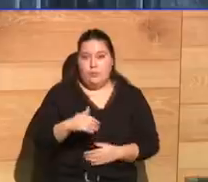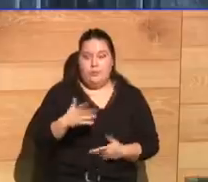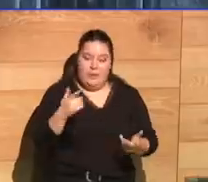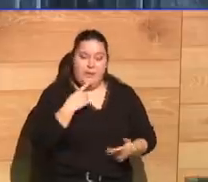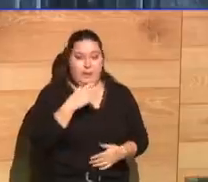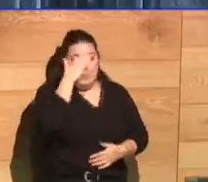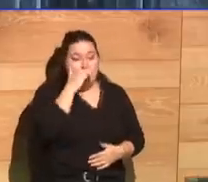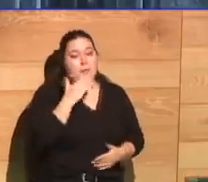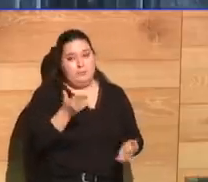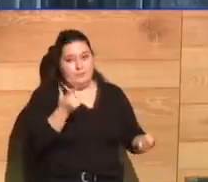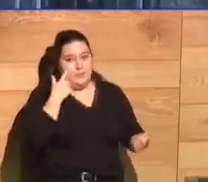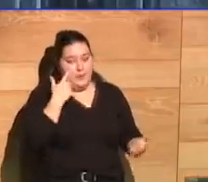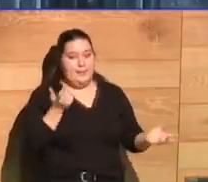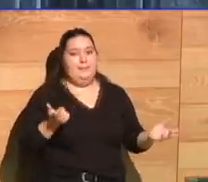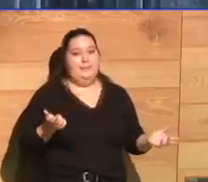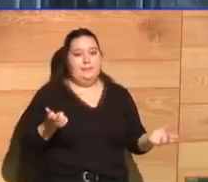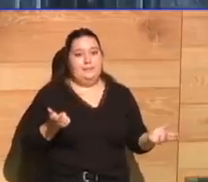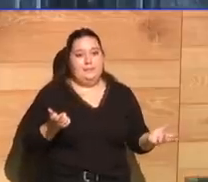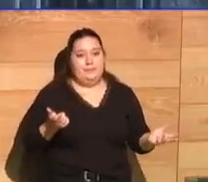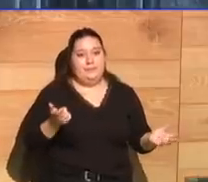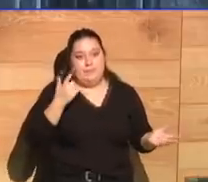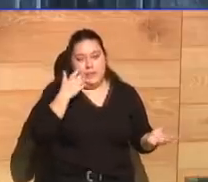parece si traemos a Marlon...